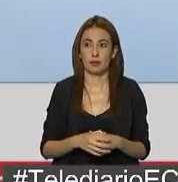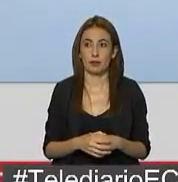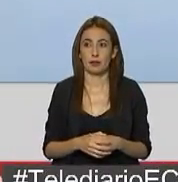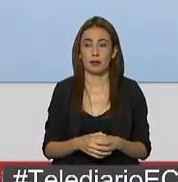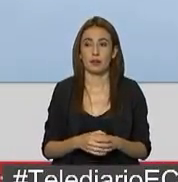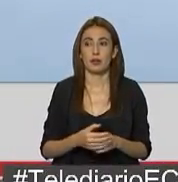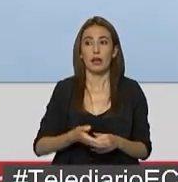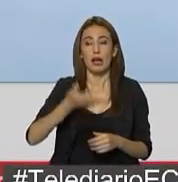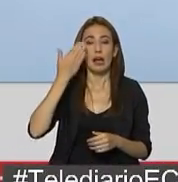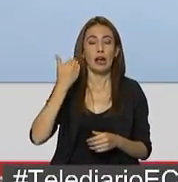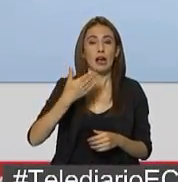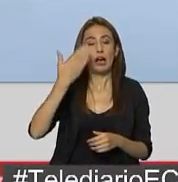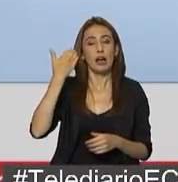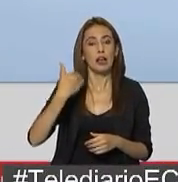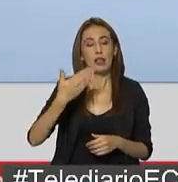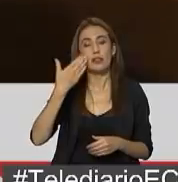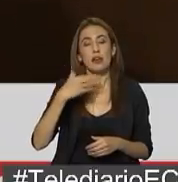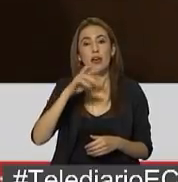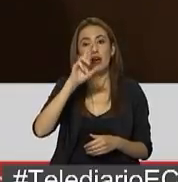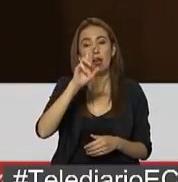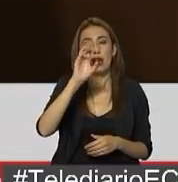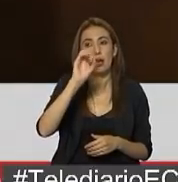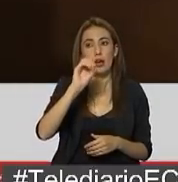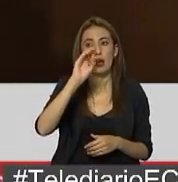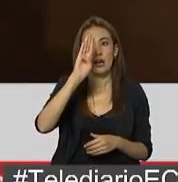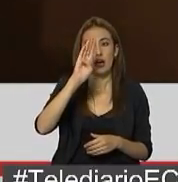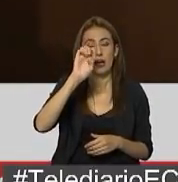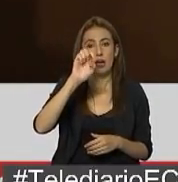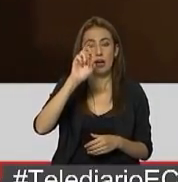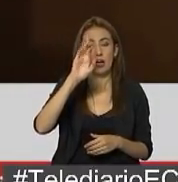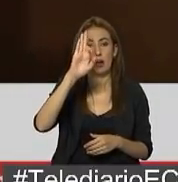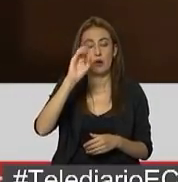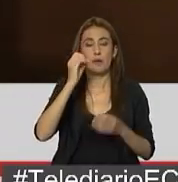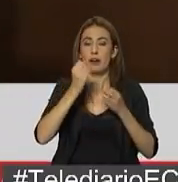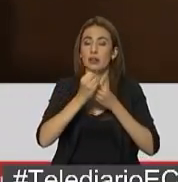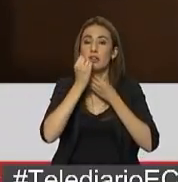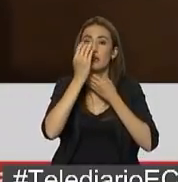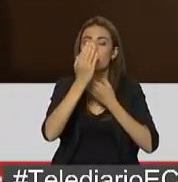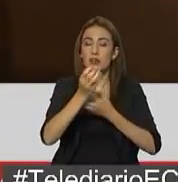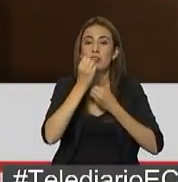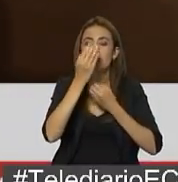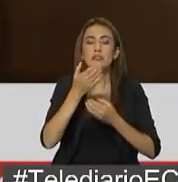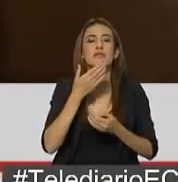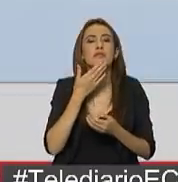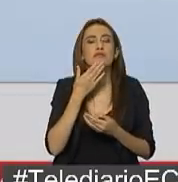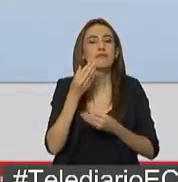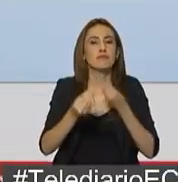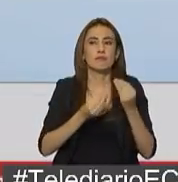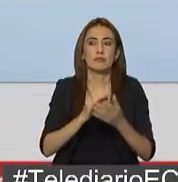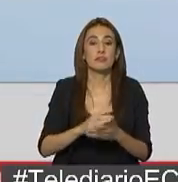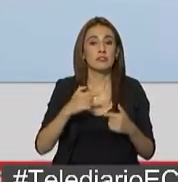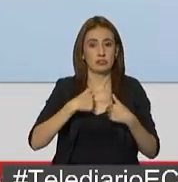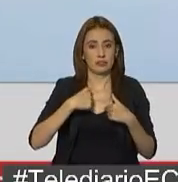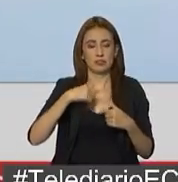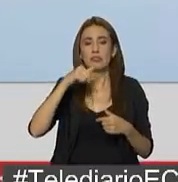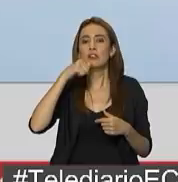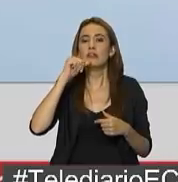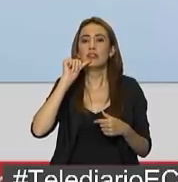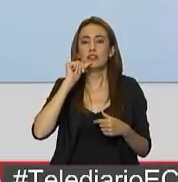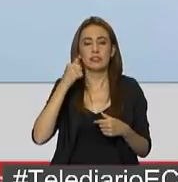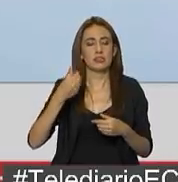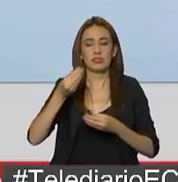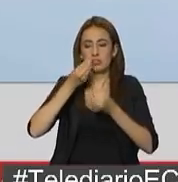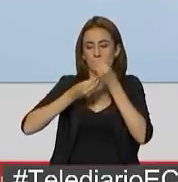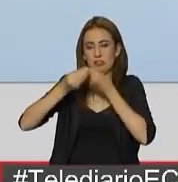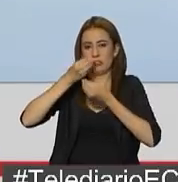Vía Zoom, Roberto Barreiro, abogado de 27 años, nos contó cómo ocurrió todo. Estaba en un almuerzo con unos amigos